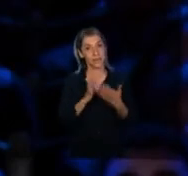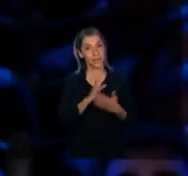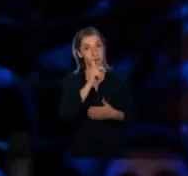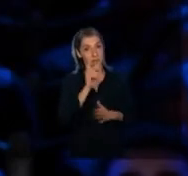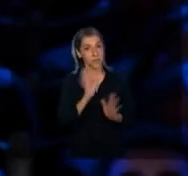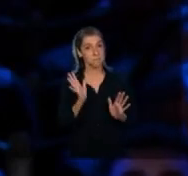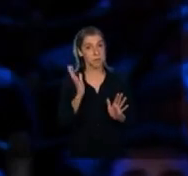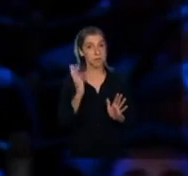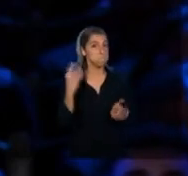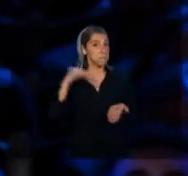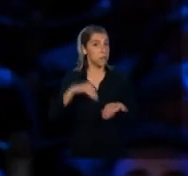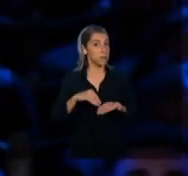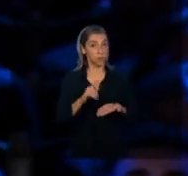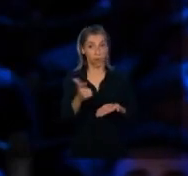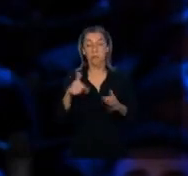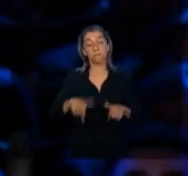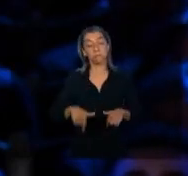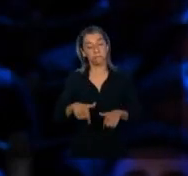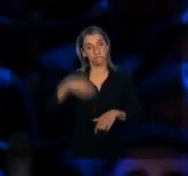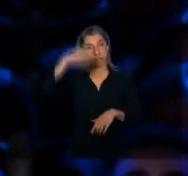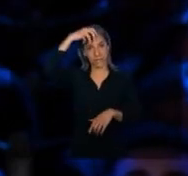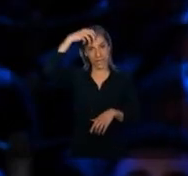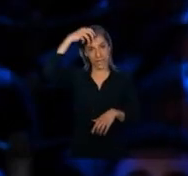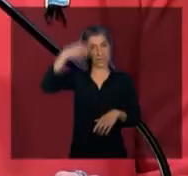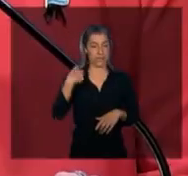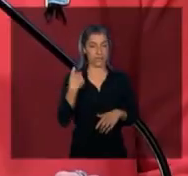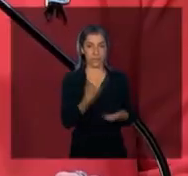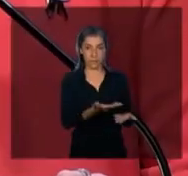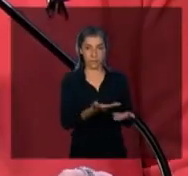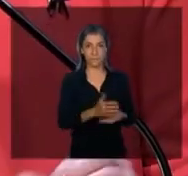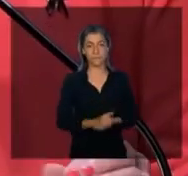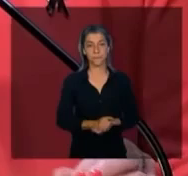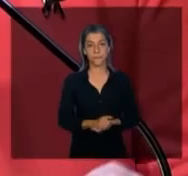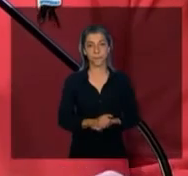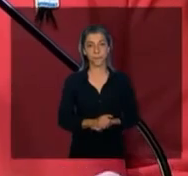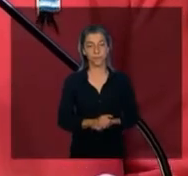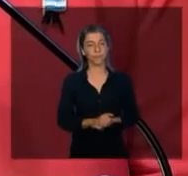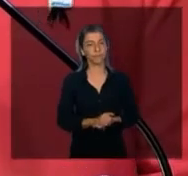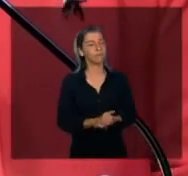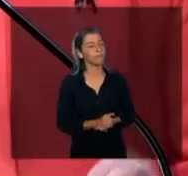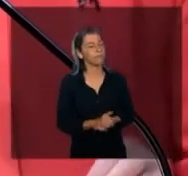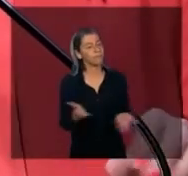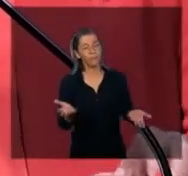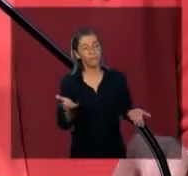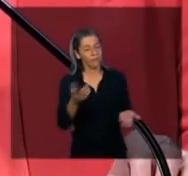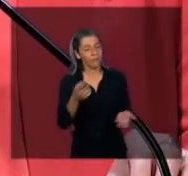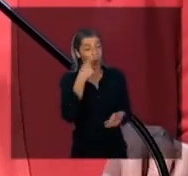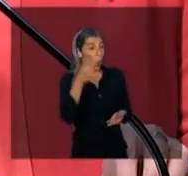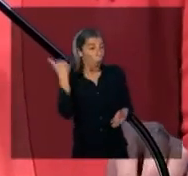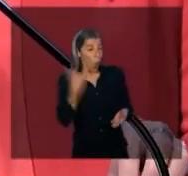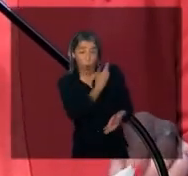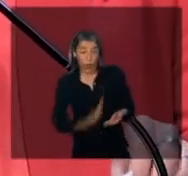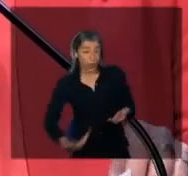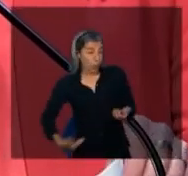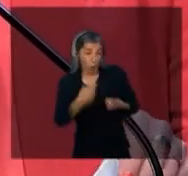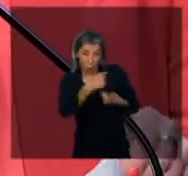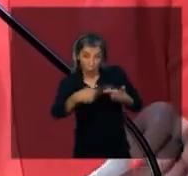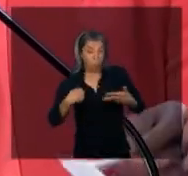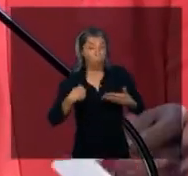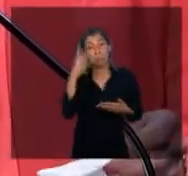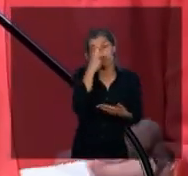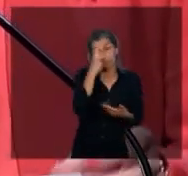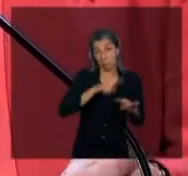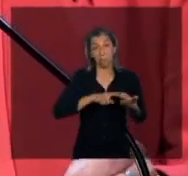hasta ahora entonces le toca a Juan esqui areti los últimos gobiernos los quimerista